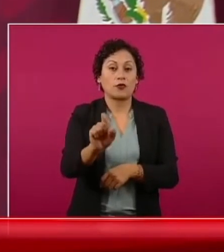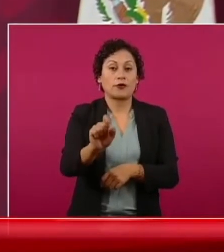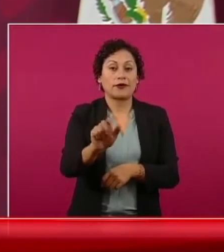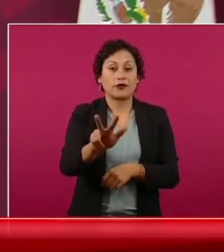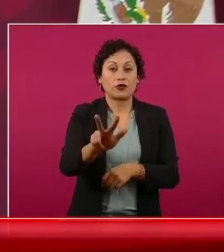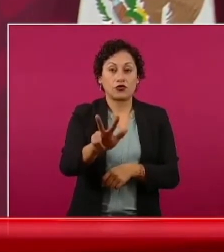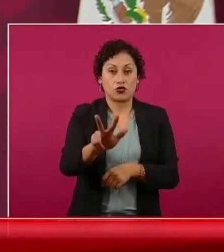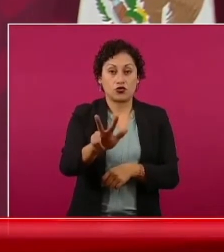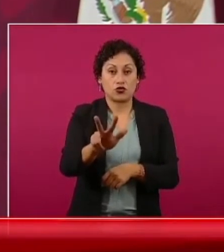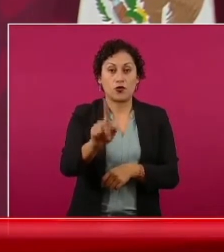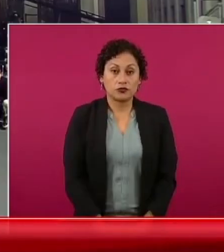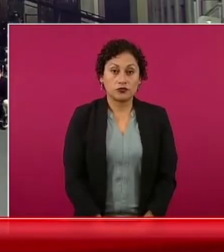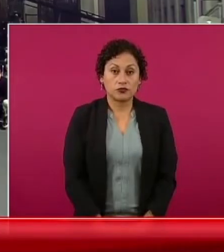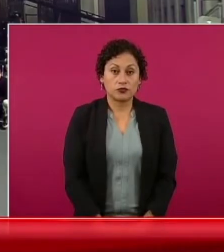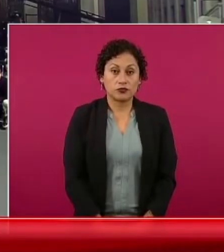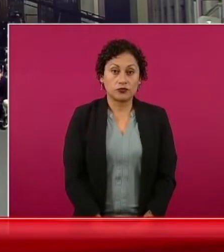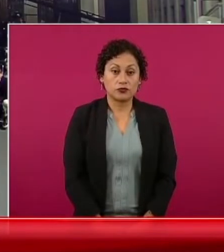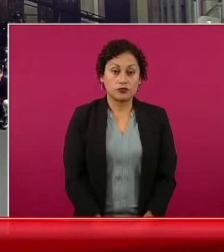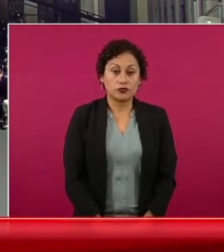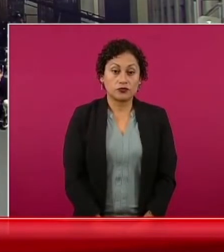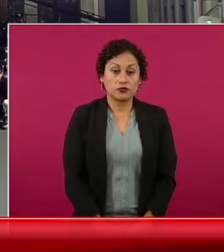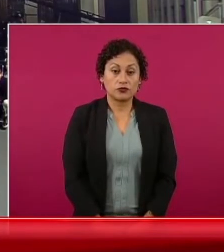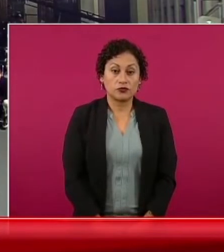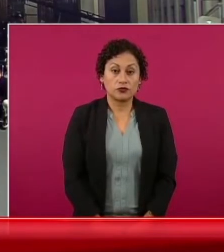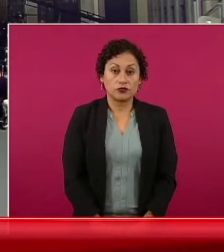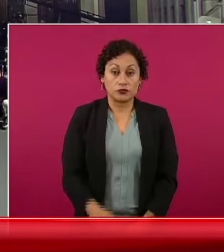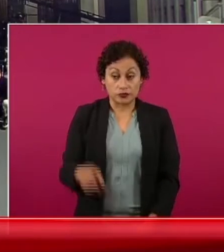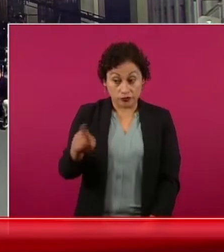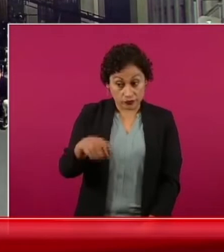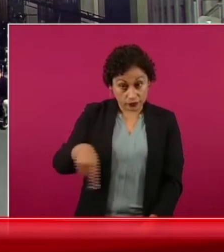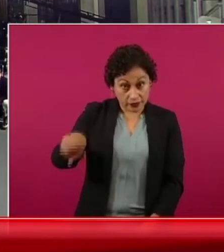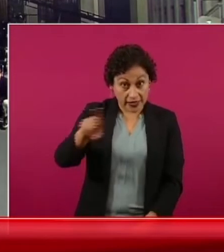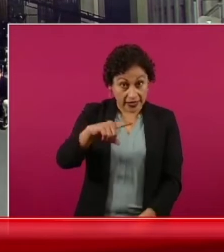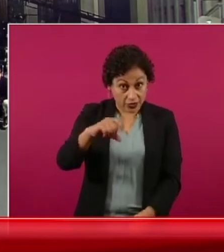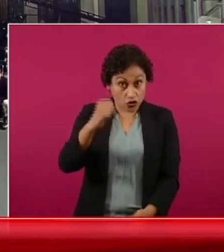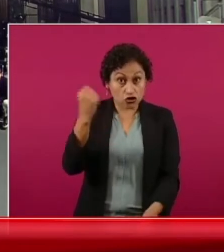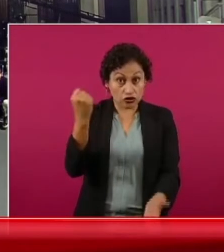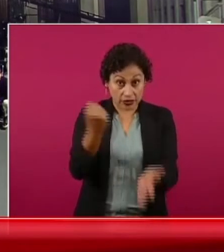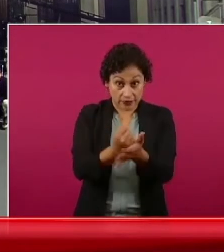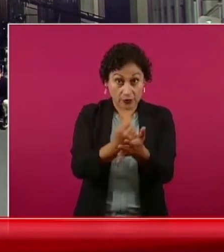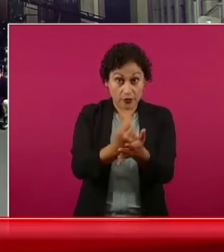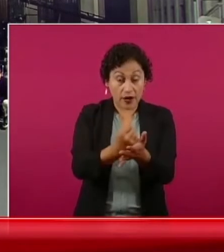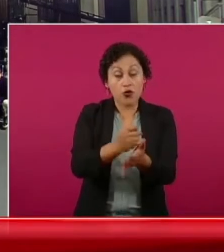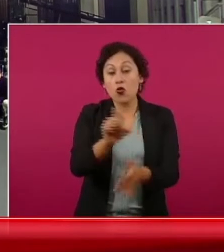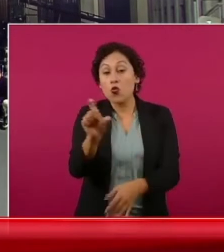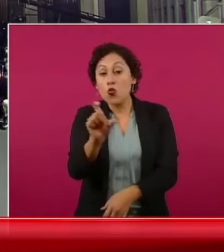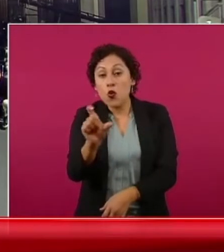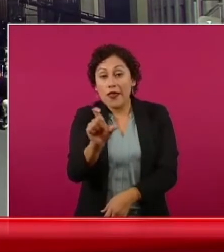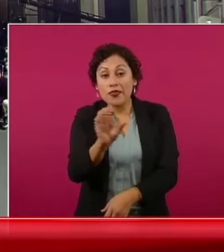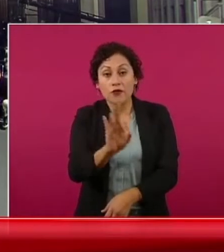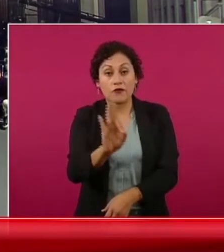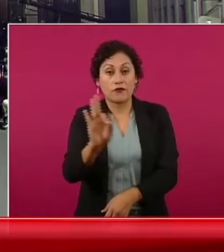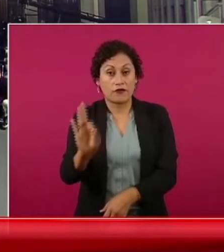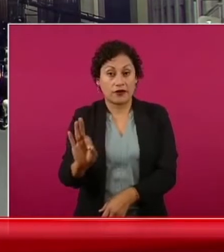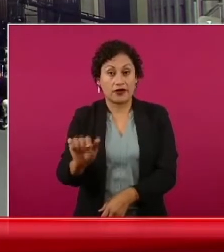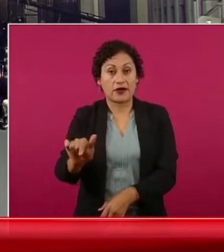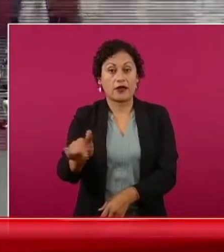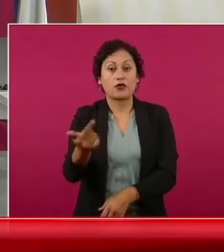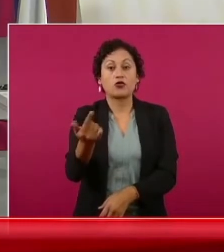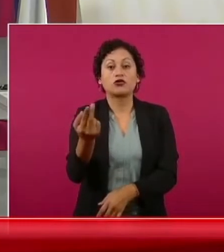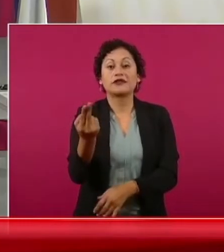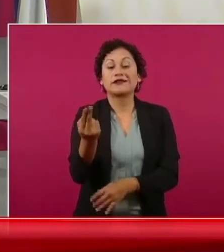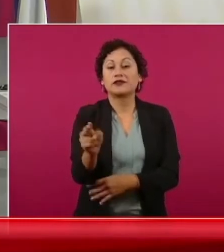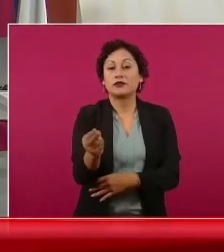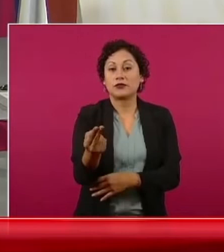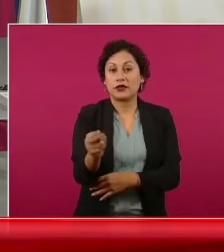del 98 aprobaron ellos el 12 de noviembre O sea